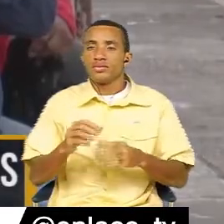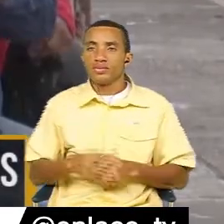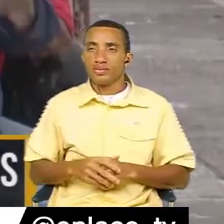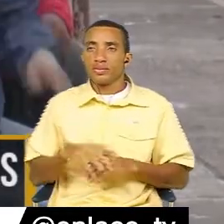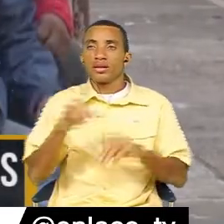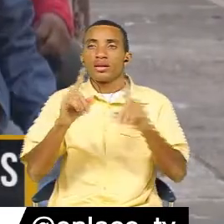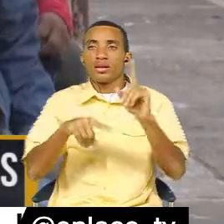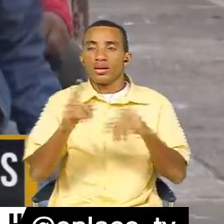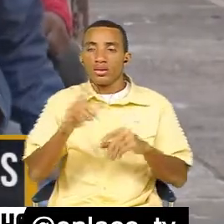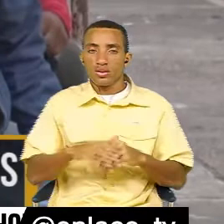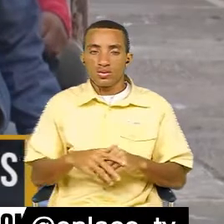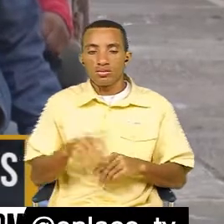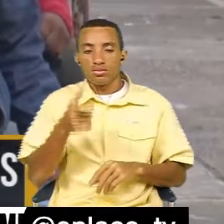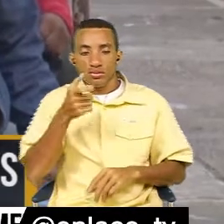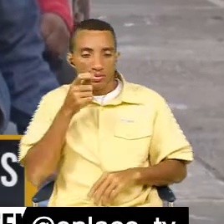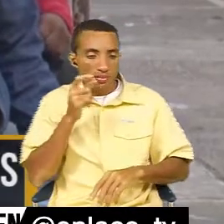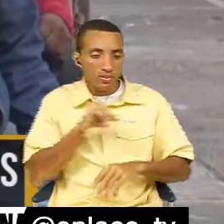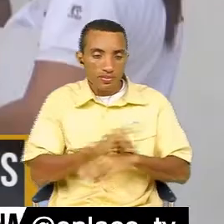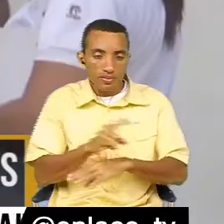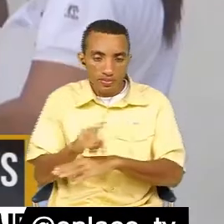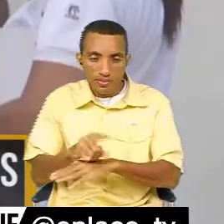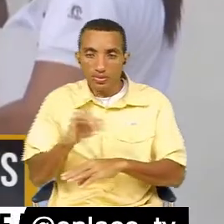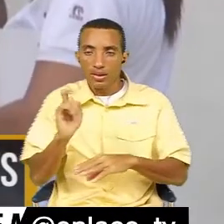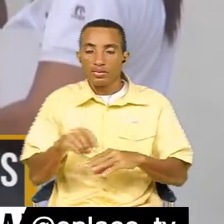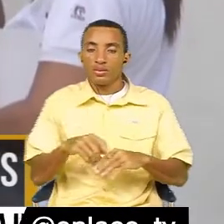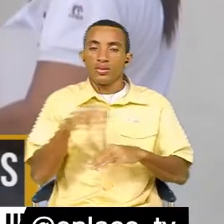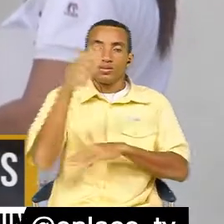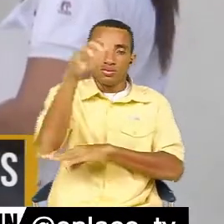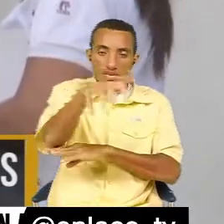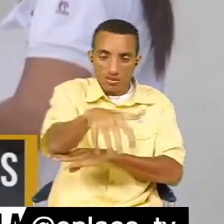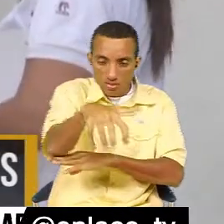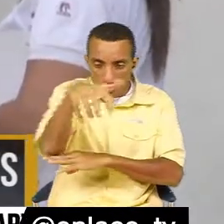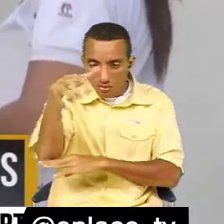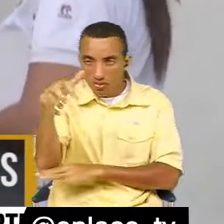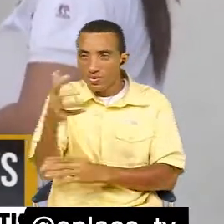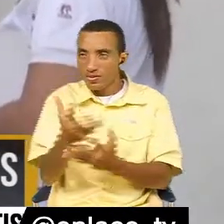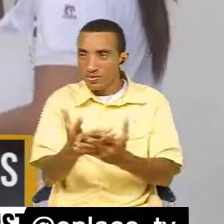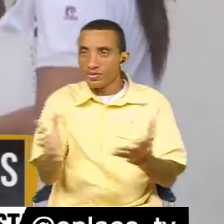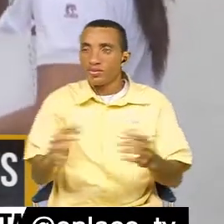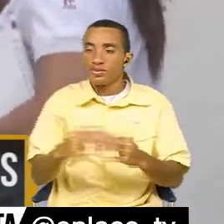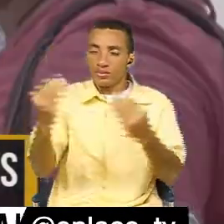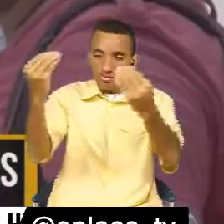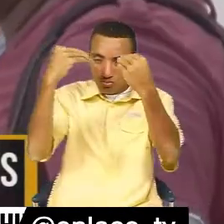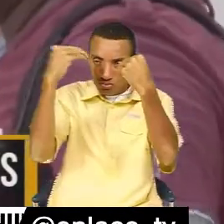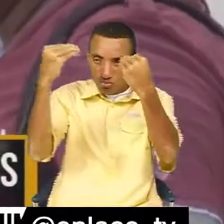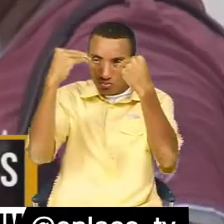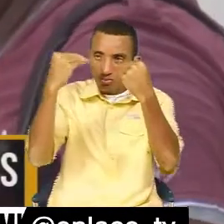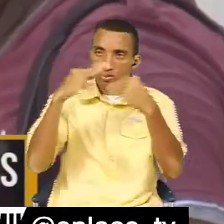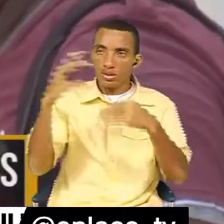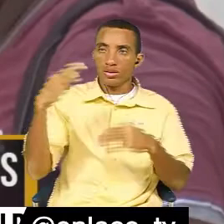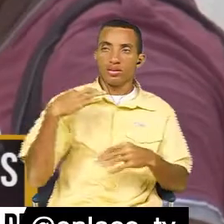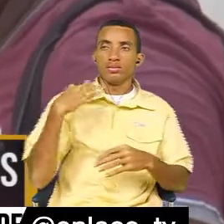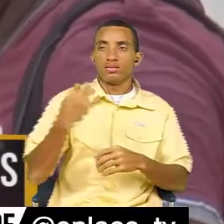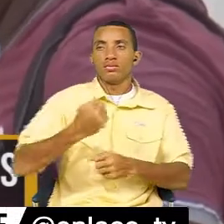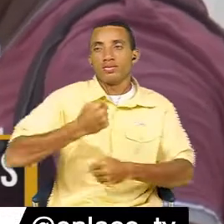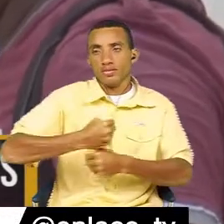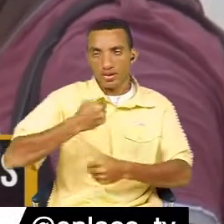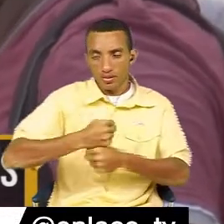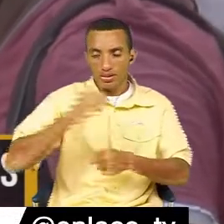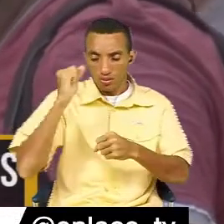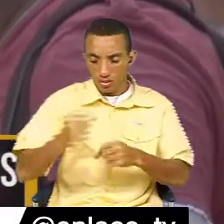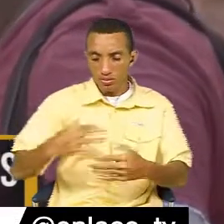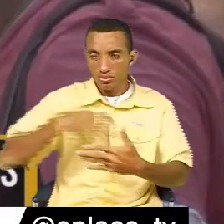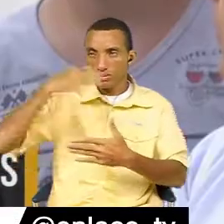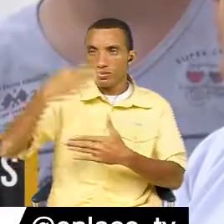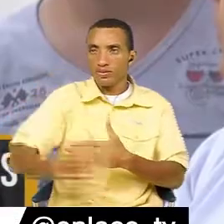son supervisores y operadores de maquinaria pesada, quienes consideran que se formaron académicamente para que su trabajo sea